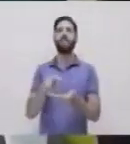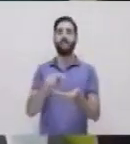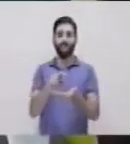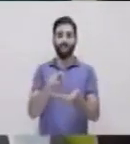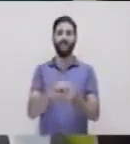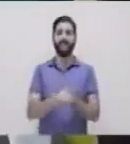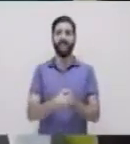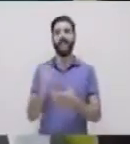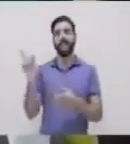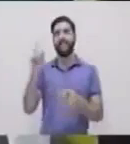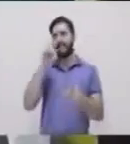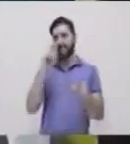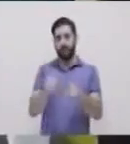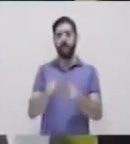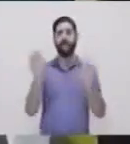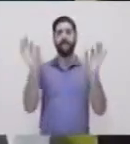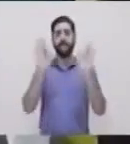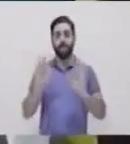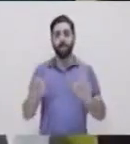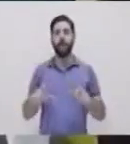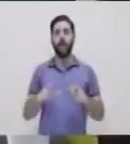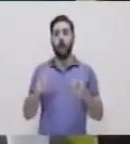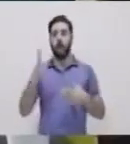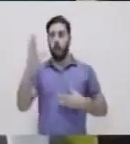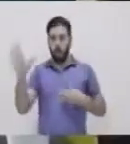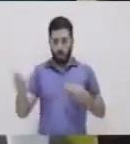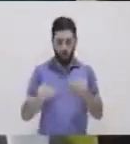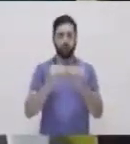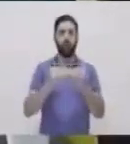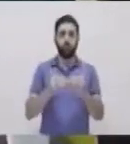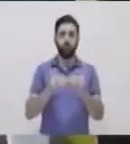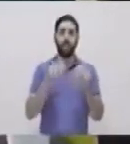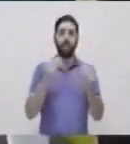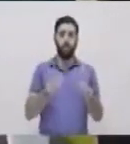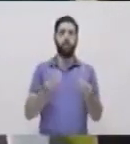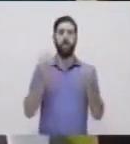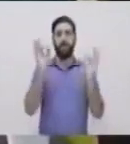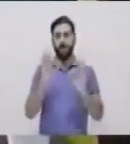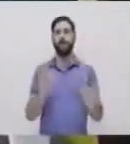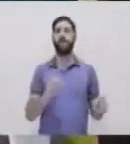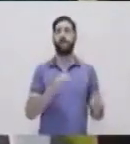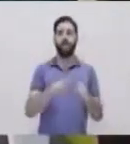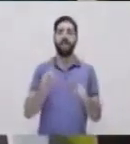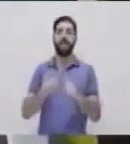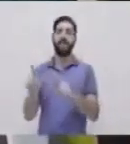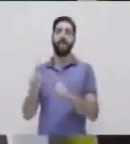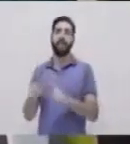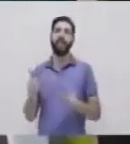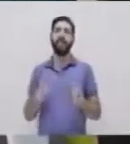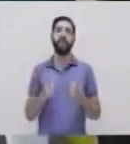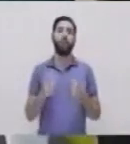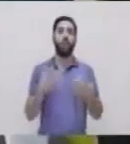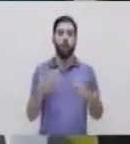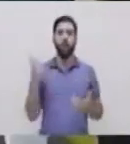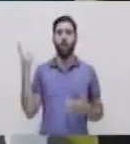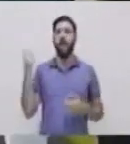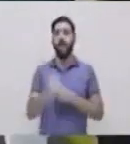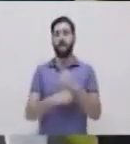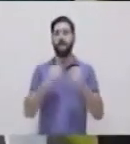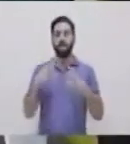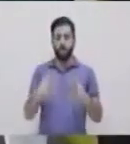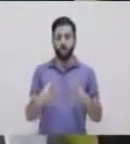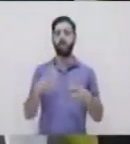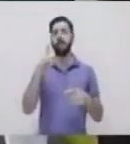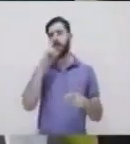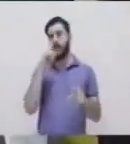ratones tienen una forma de adaptación. ¿Estamos? Entonces, muchas por su forma de alimentación se alimentan de raíces, de